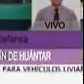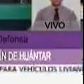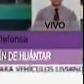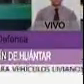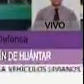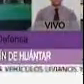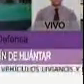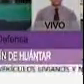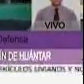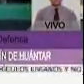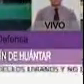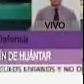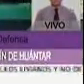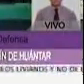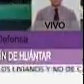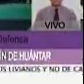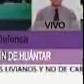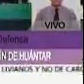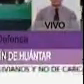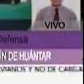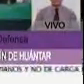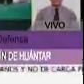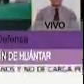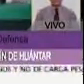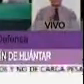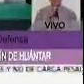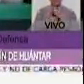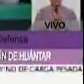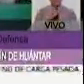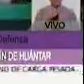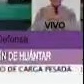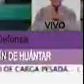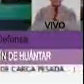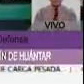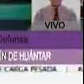Premier, permítame una anotación al respecto.